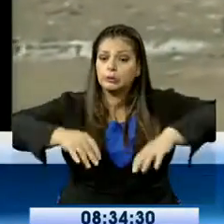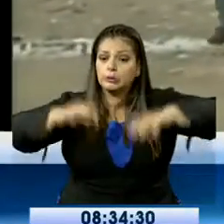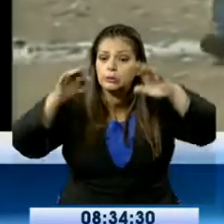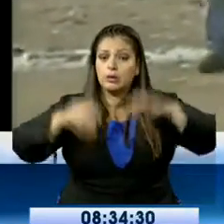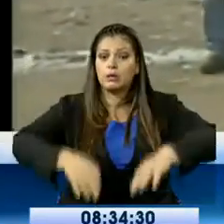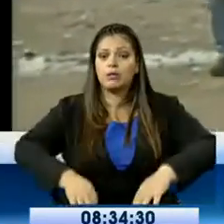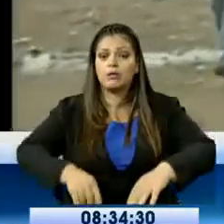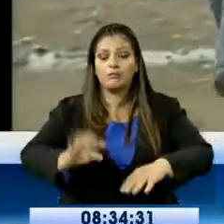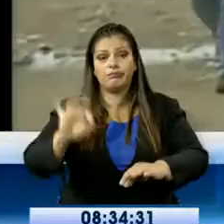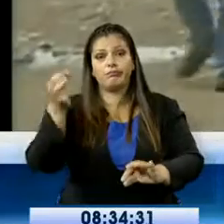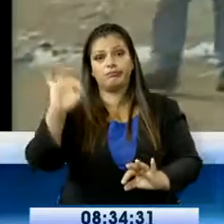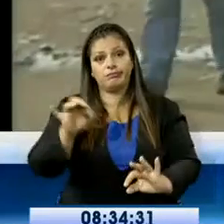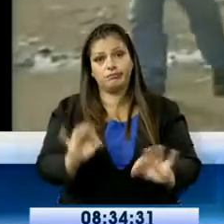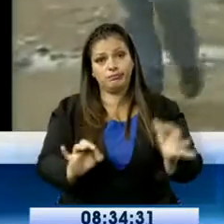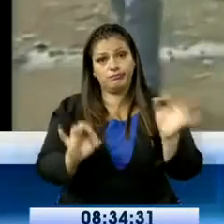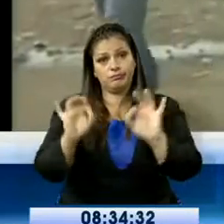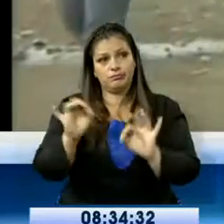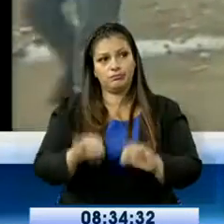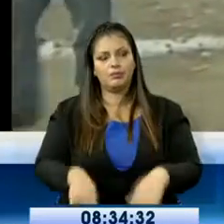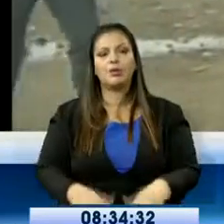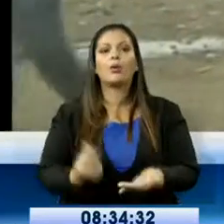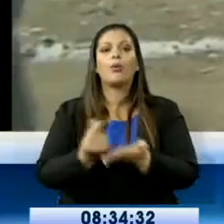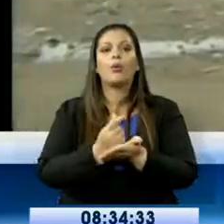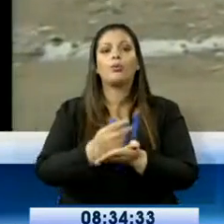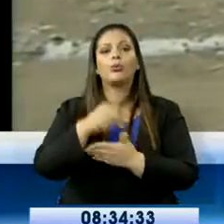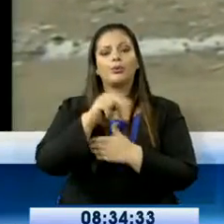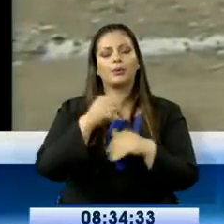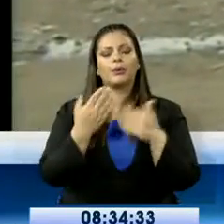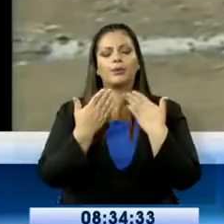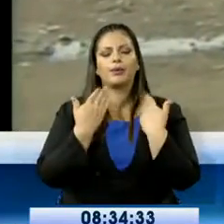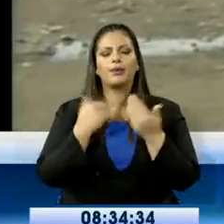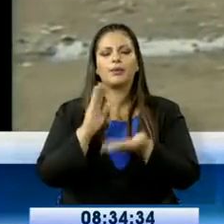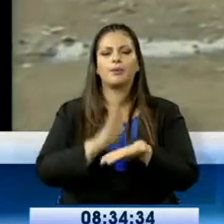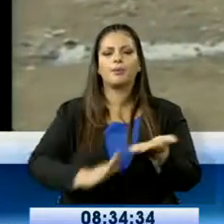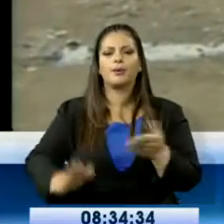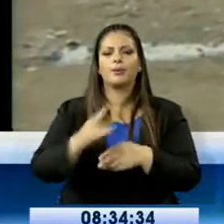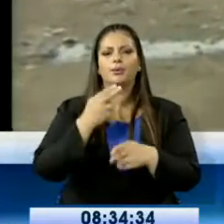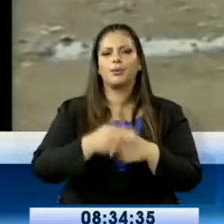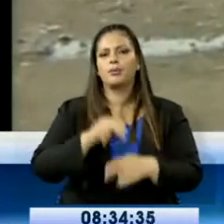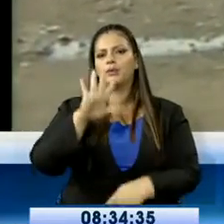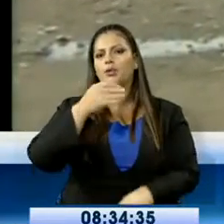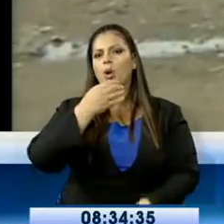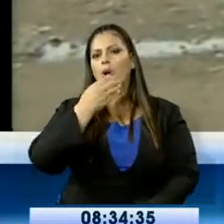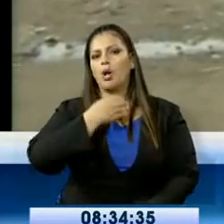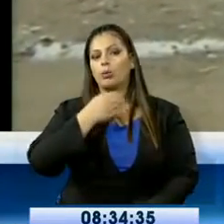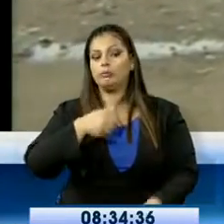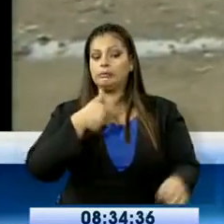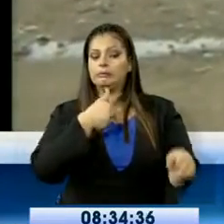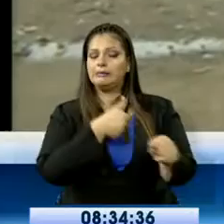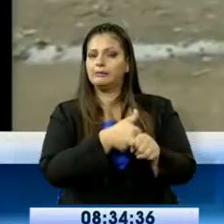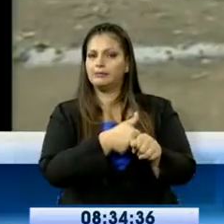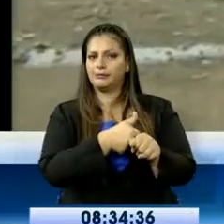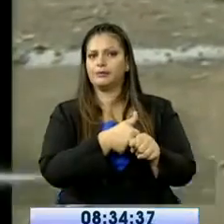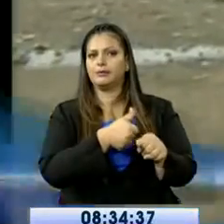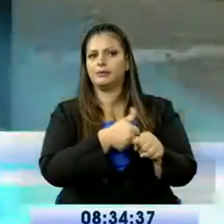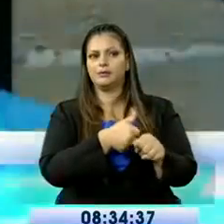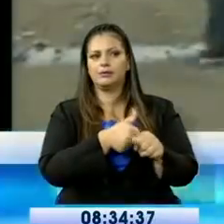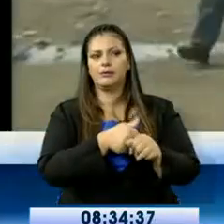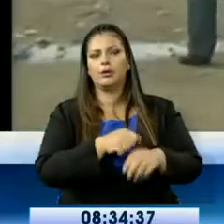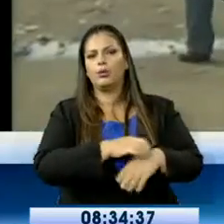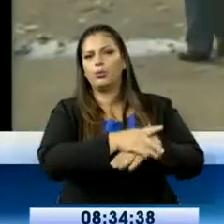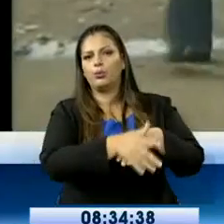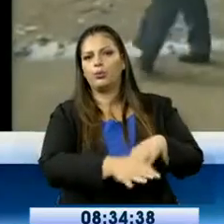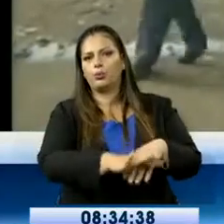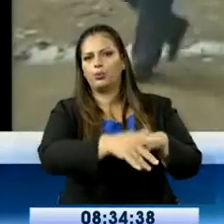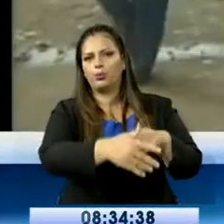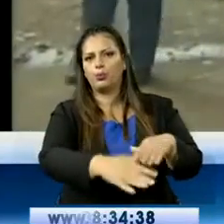recuerdo que tenemos desde acá desde el guasmo norte de guayaquil en la cooperativa 5 de agosto junto al río estamos junto al río en lo